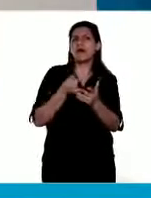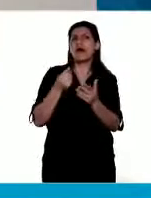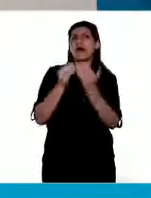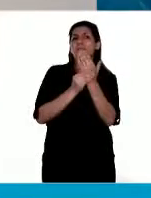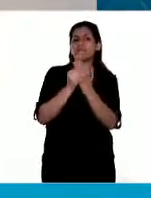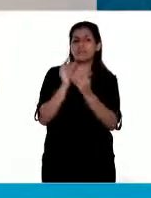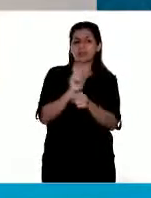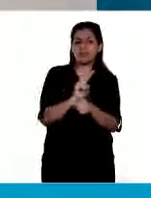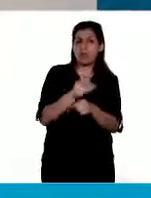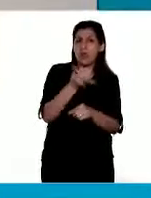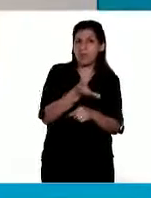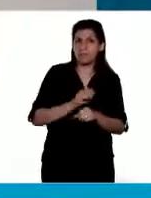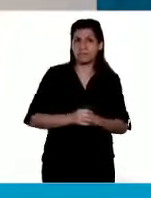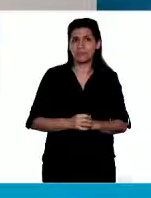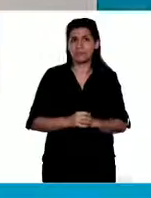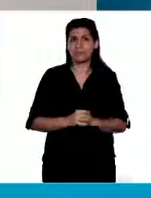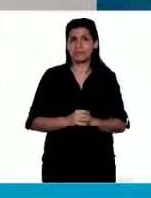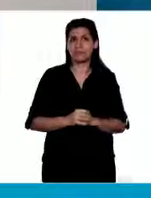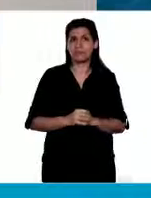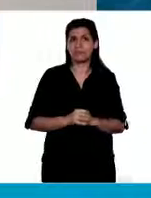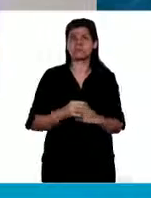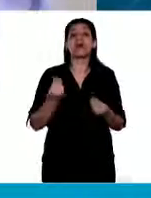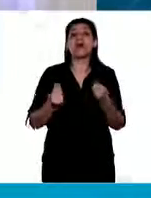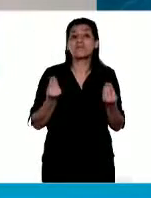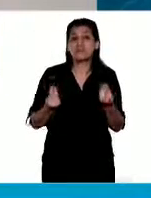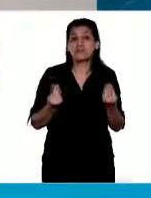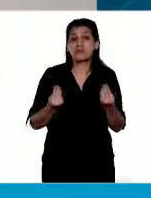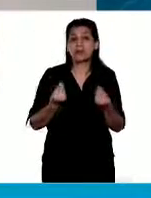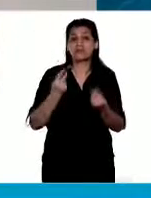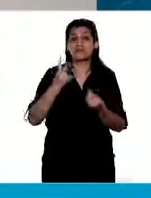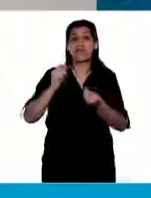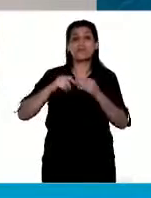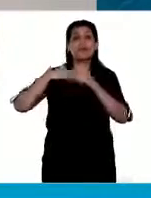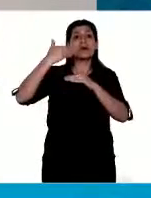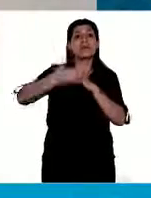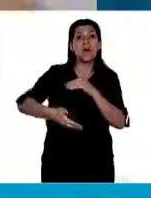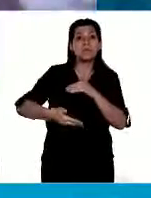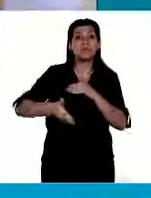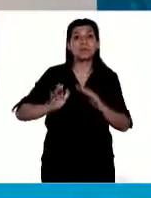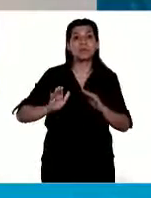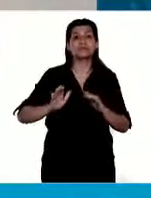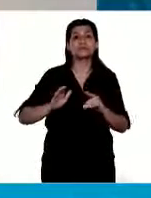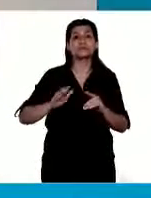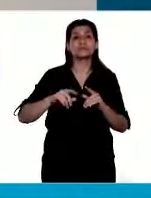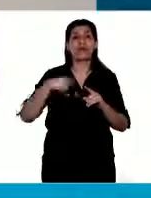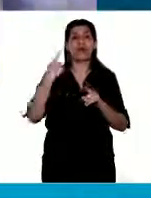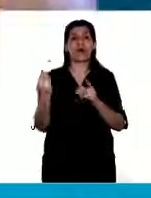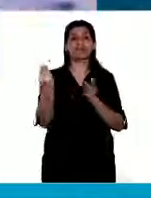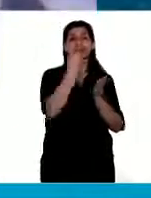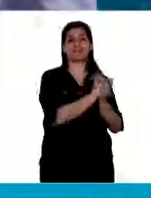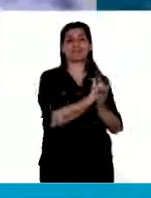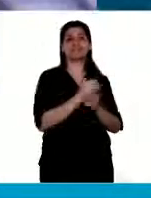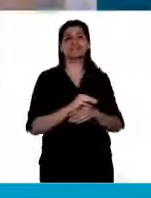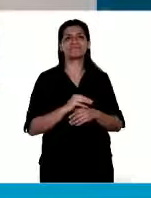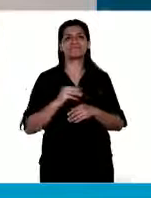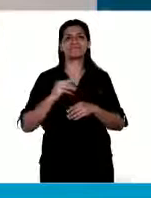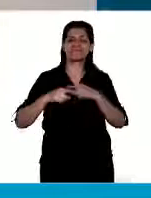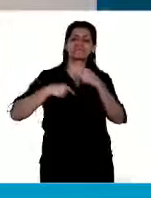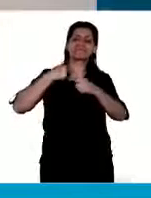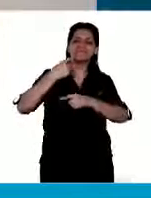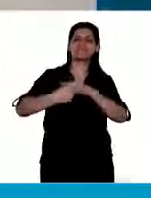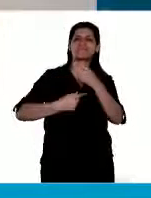Seguridad. ¿Y sabe qué pasó? 3 meses después pidieron otro. Y así sucesivamente con